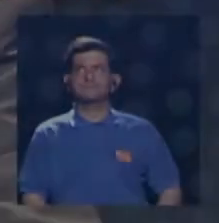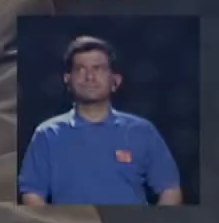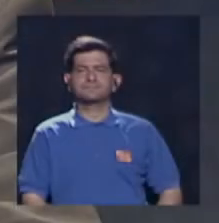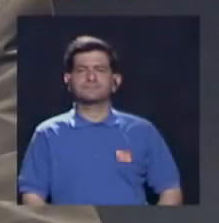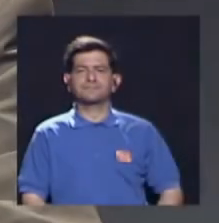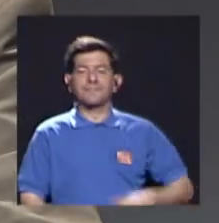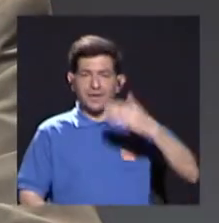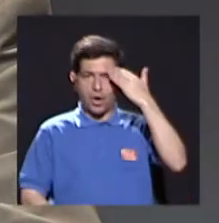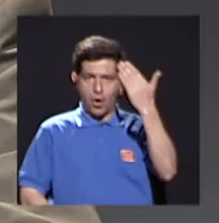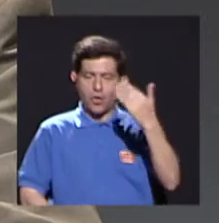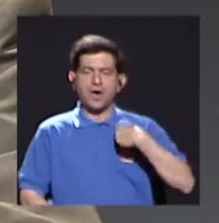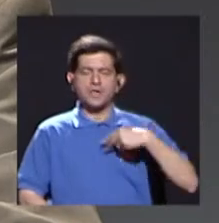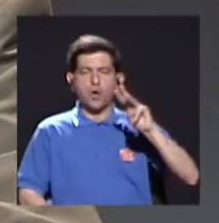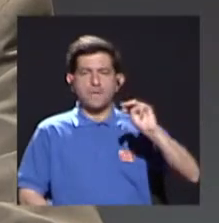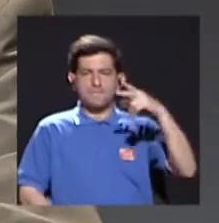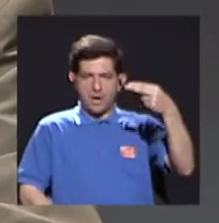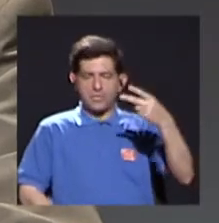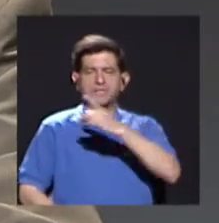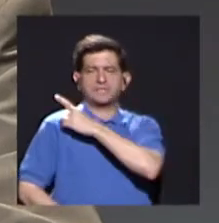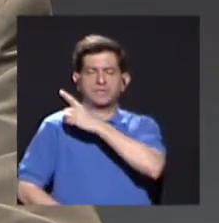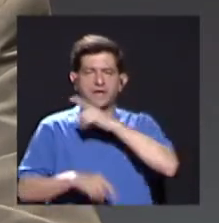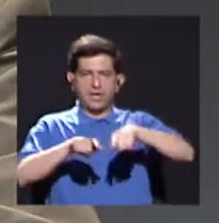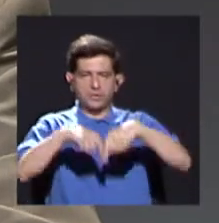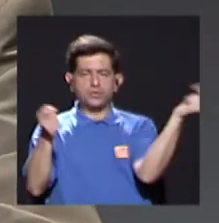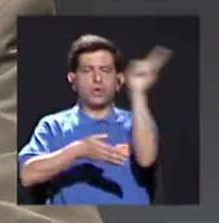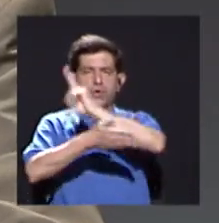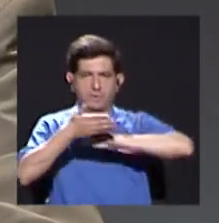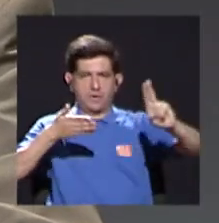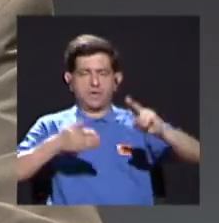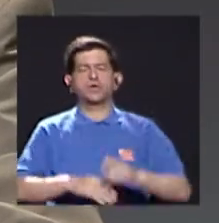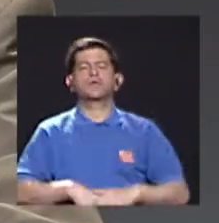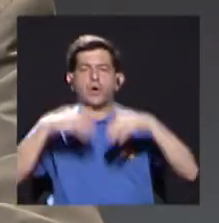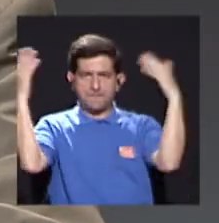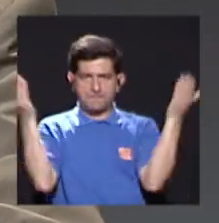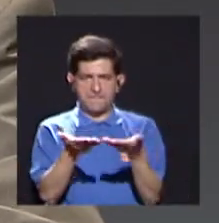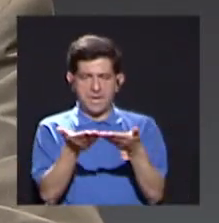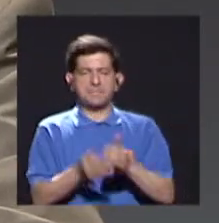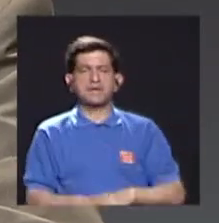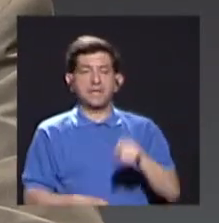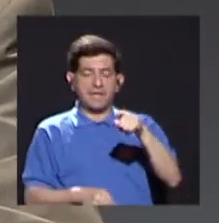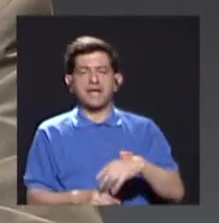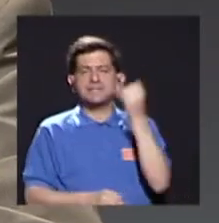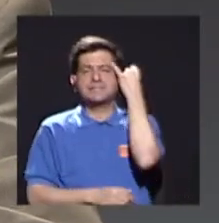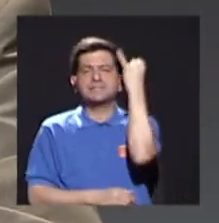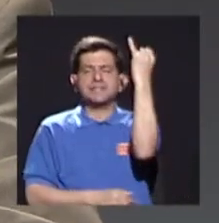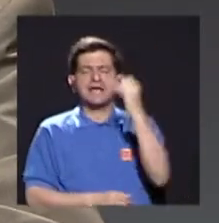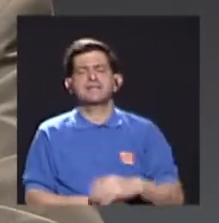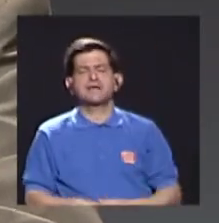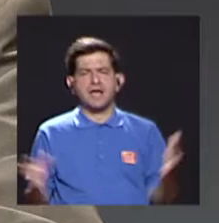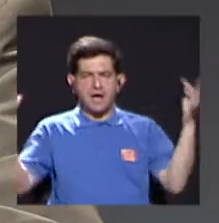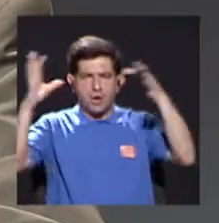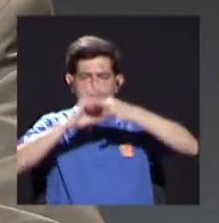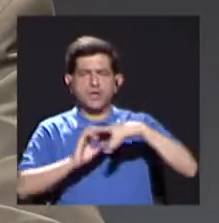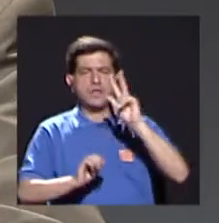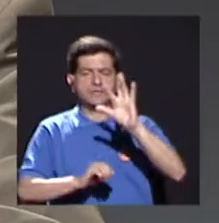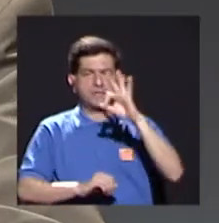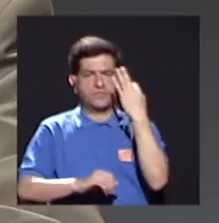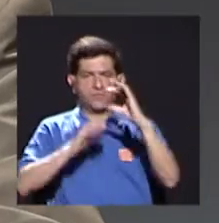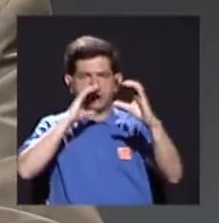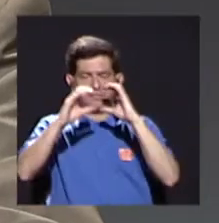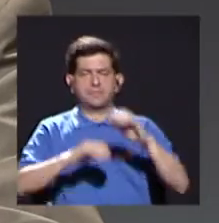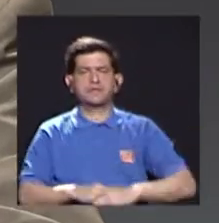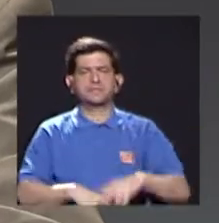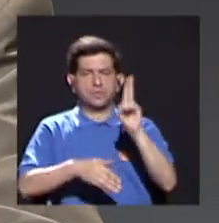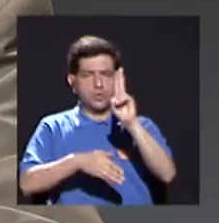hola soy mauricio herrera directores de manera universidad y le doy la bienvenida a esta iniciativa en la que convergen los tres medios de la universidad